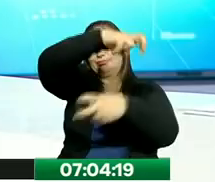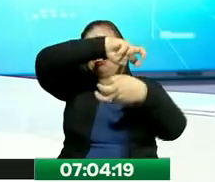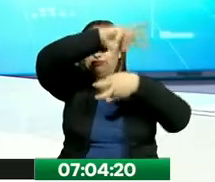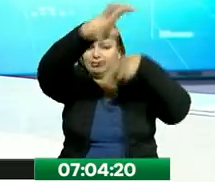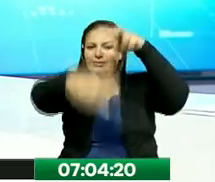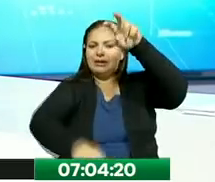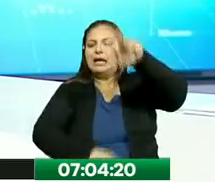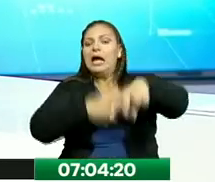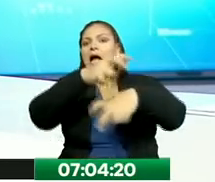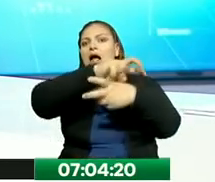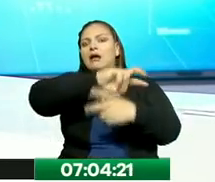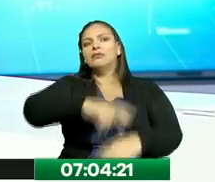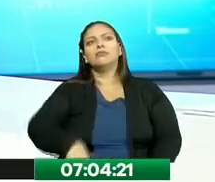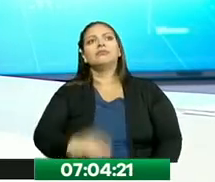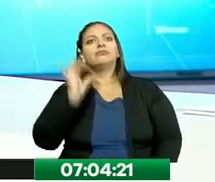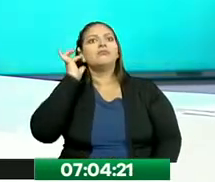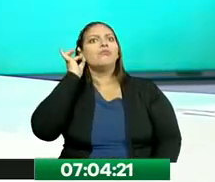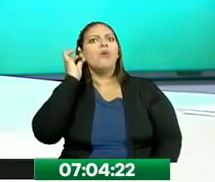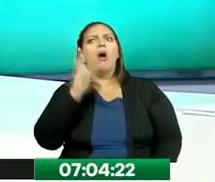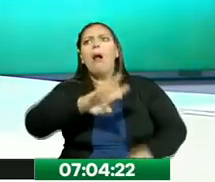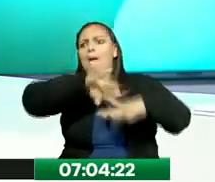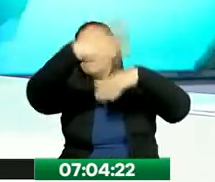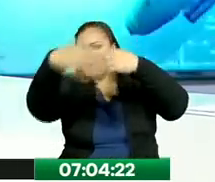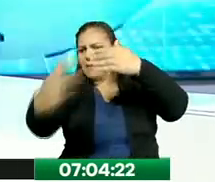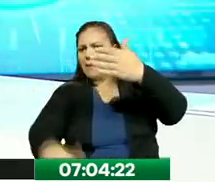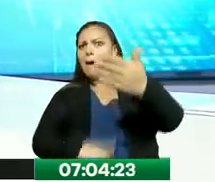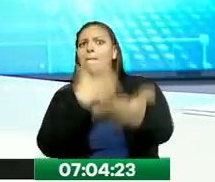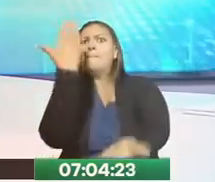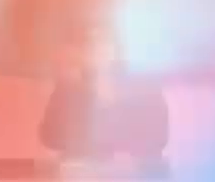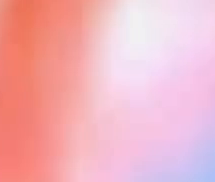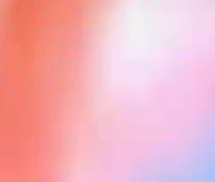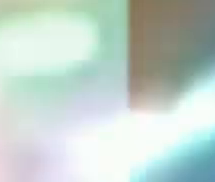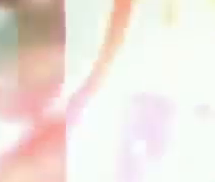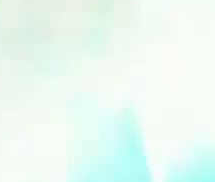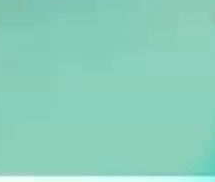autoridades investigan las causas del accidente. Veamos.